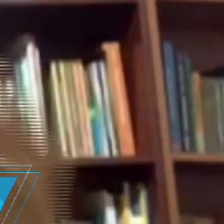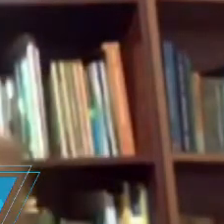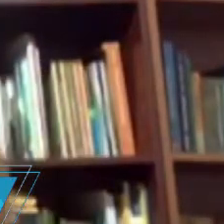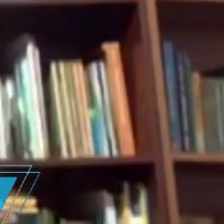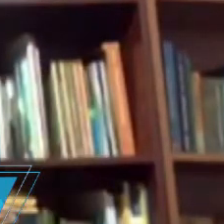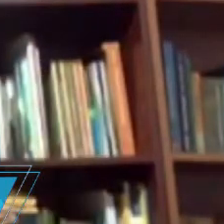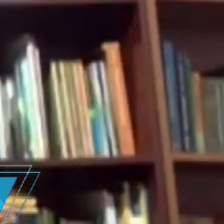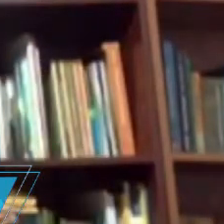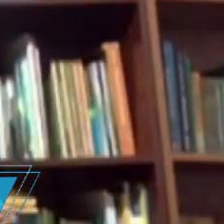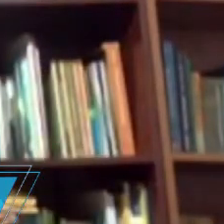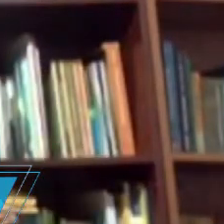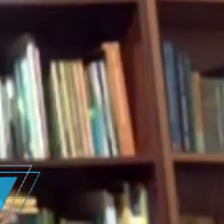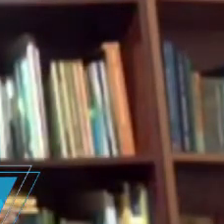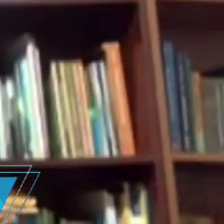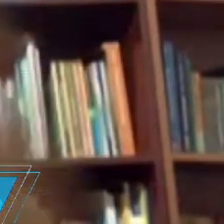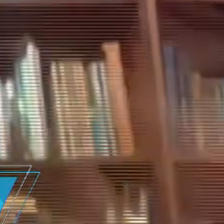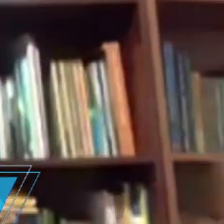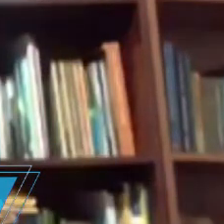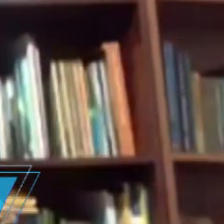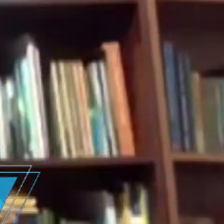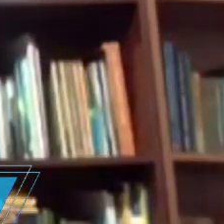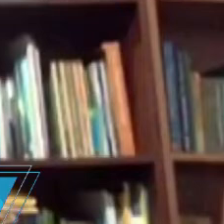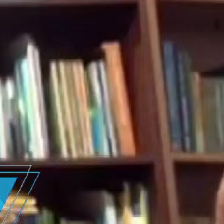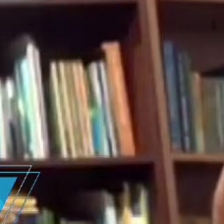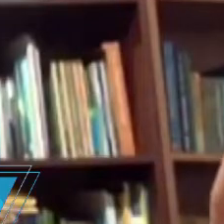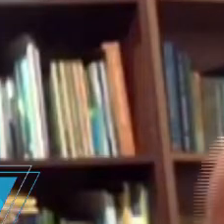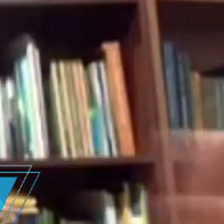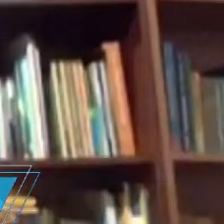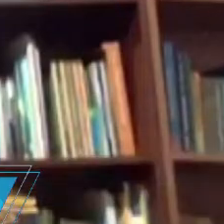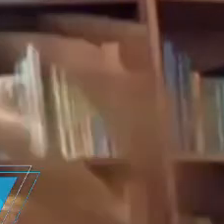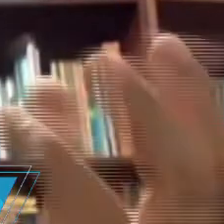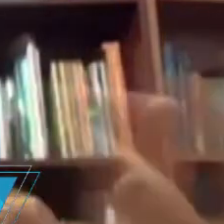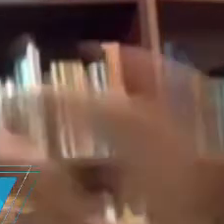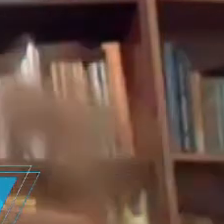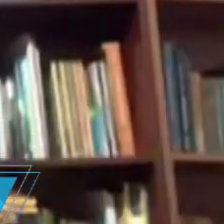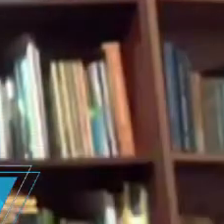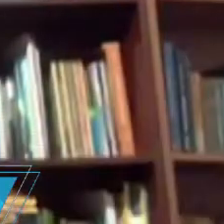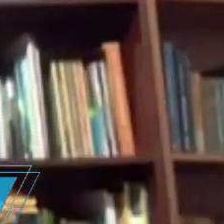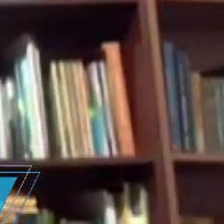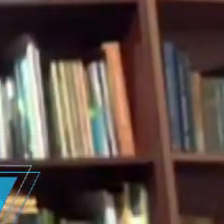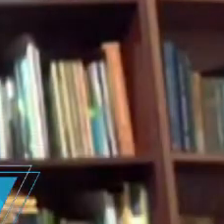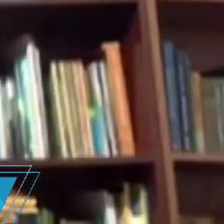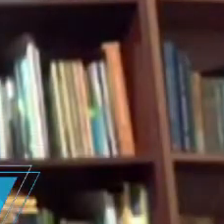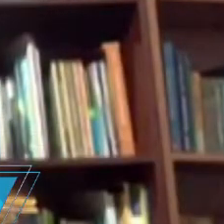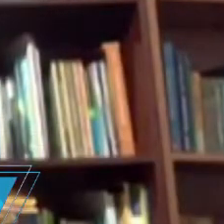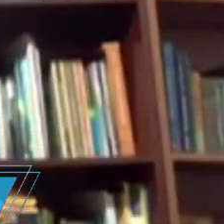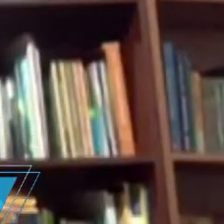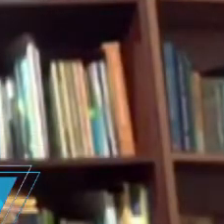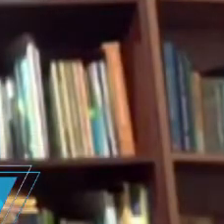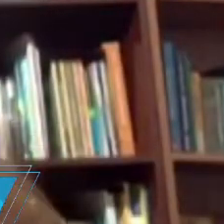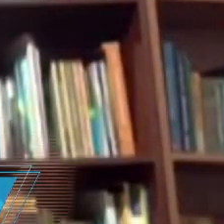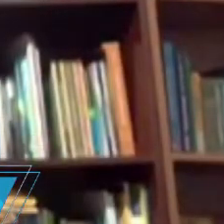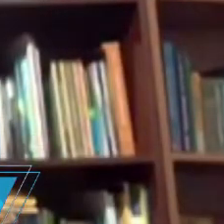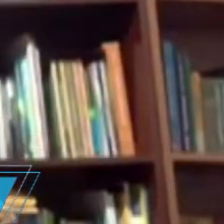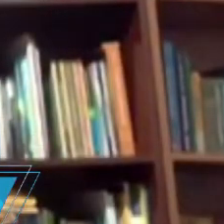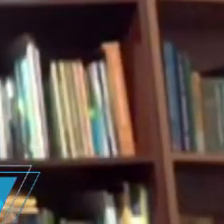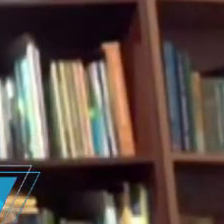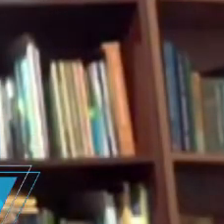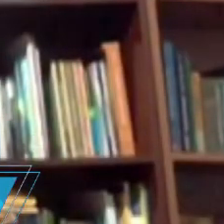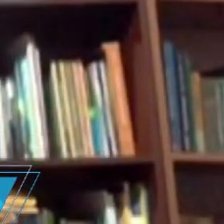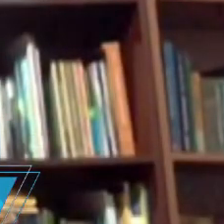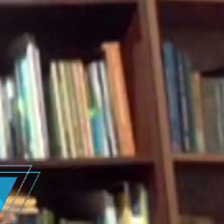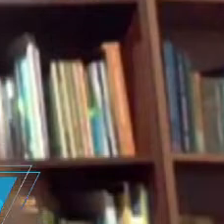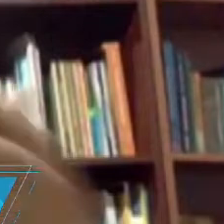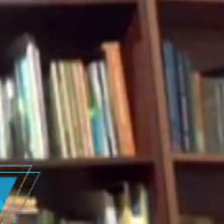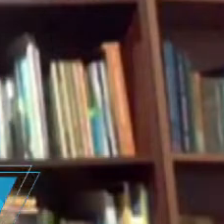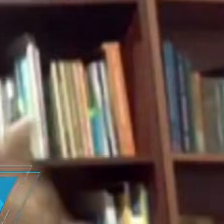que hacernos, don Ernesto, es ¿qué está haciendo esta gente? Y sabemos que muchos de ellos están en otras actividades que son informales,